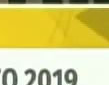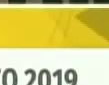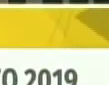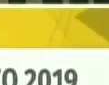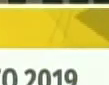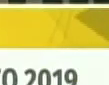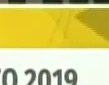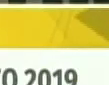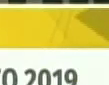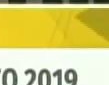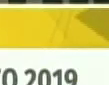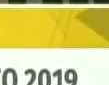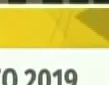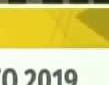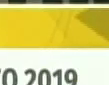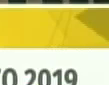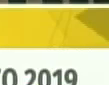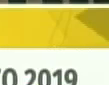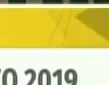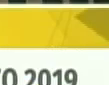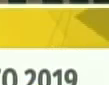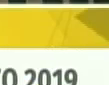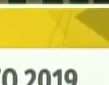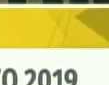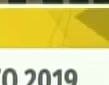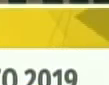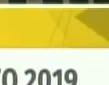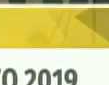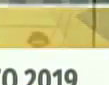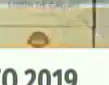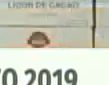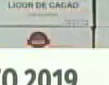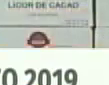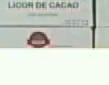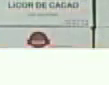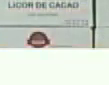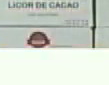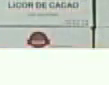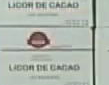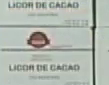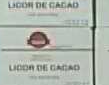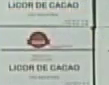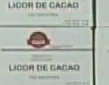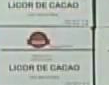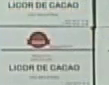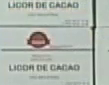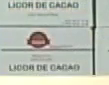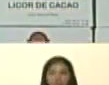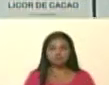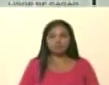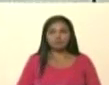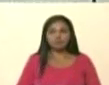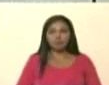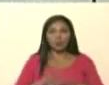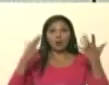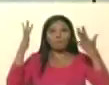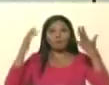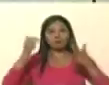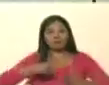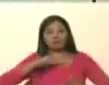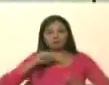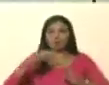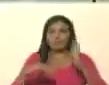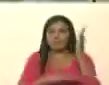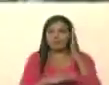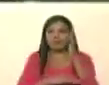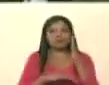rosa complejo ferial están todos invitados invitados e invitadas un aplauso desde aquí a barquisimeto